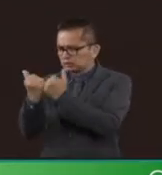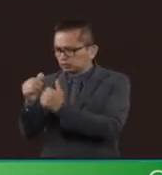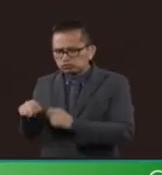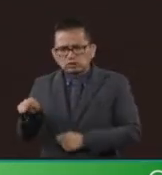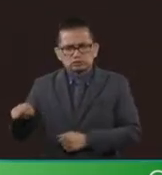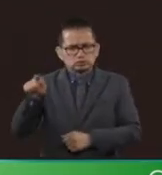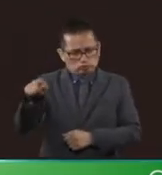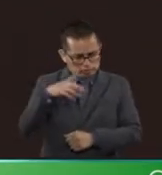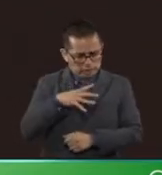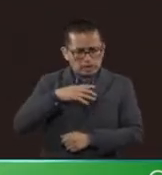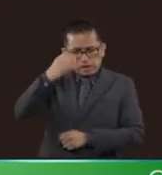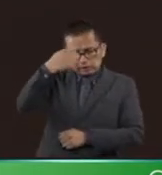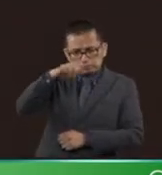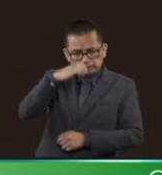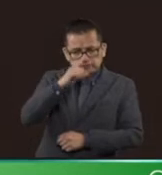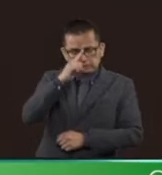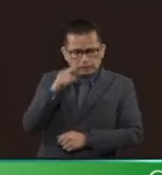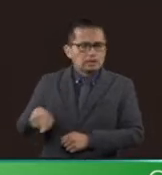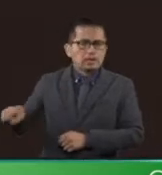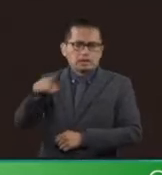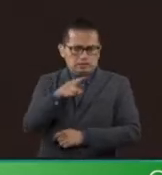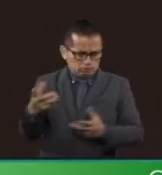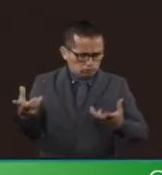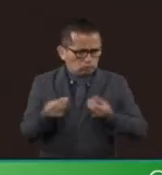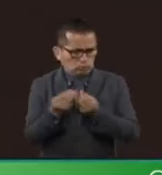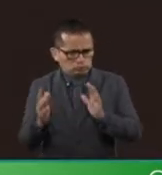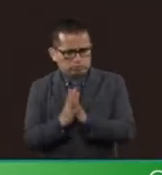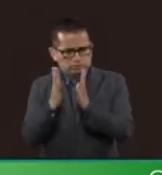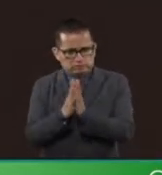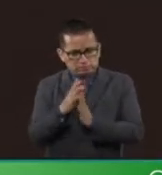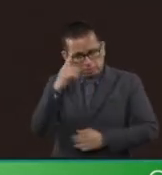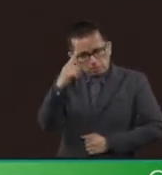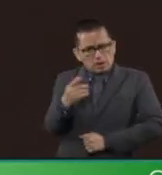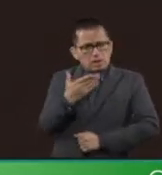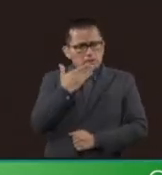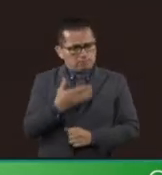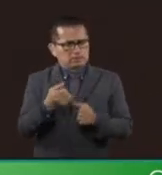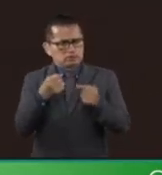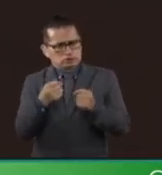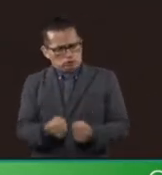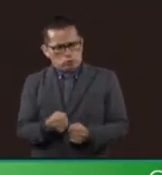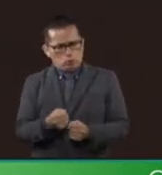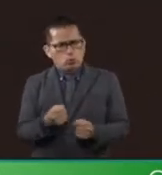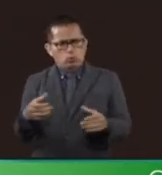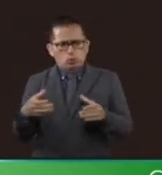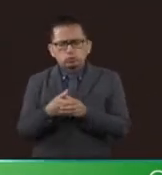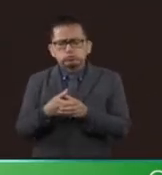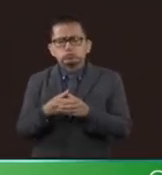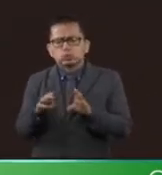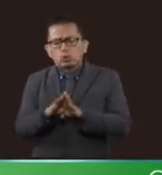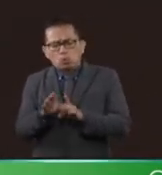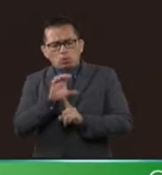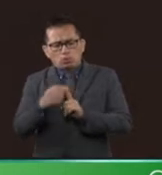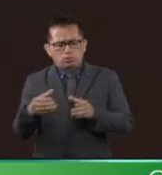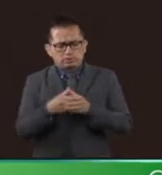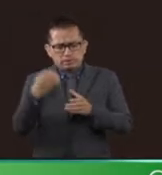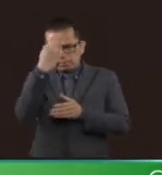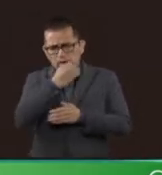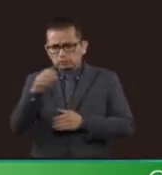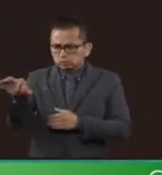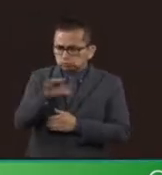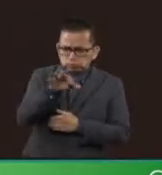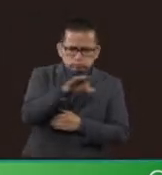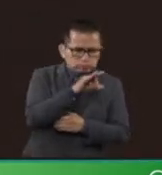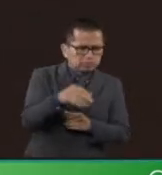experiencia probada en la materia, para que su participación brinde certeza sobre el proceso de evaluación de las personas